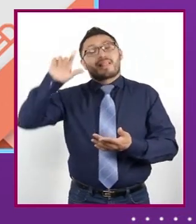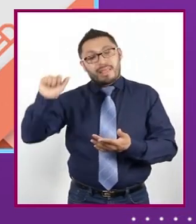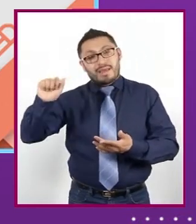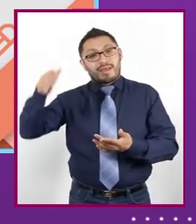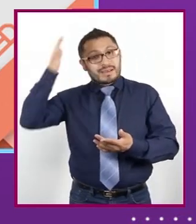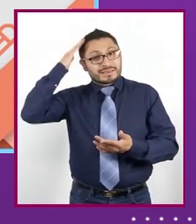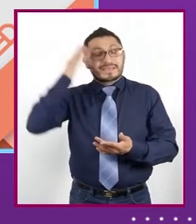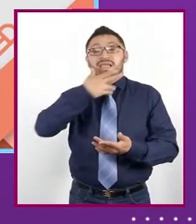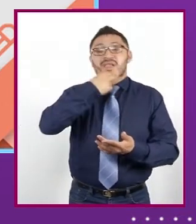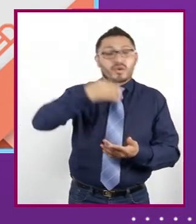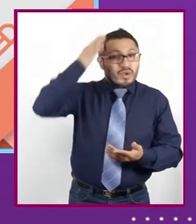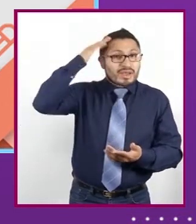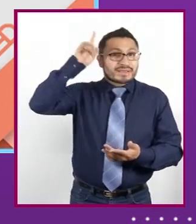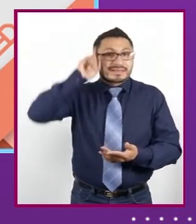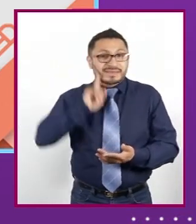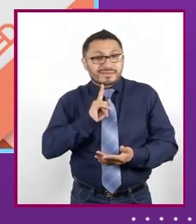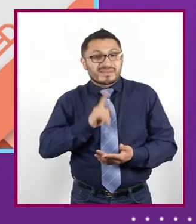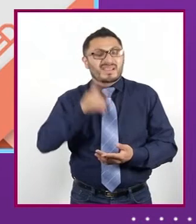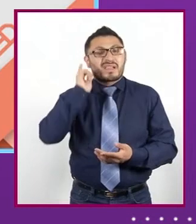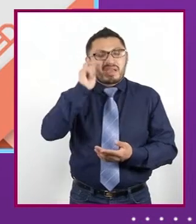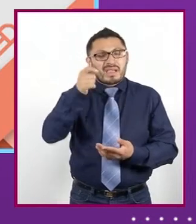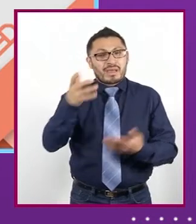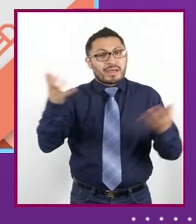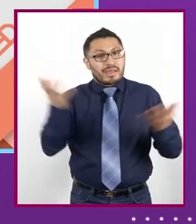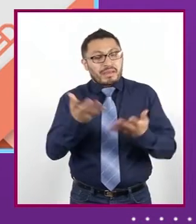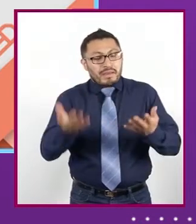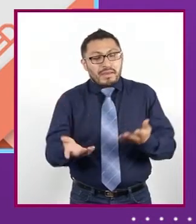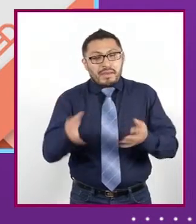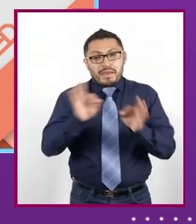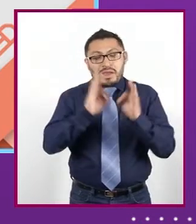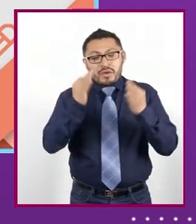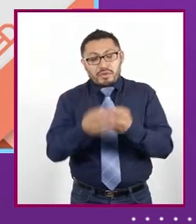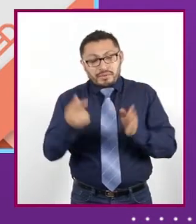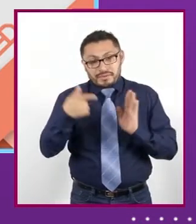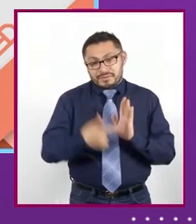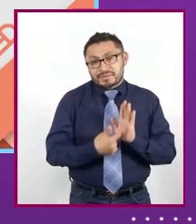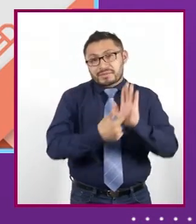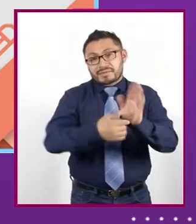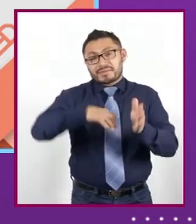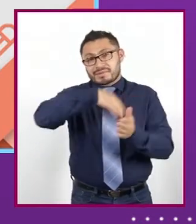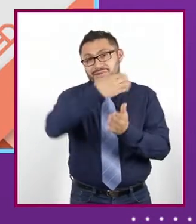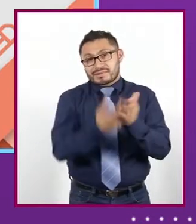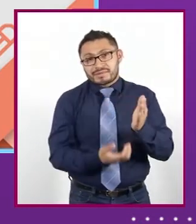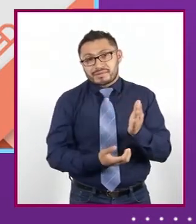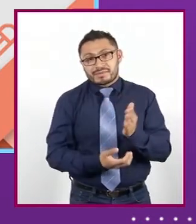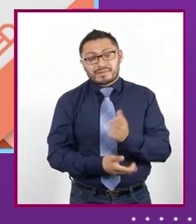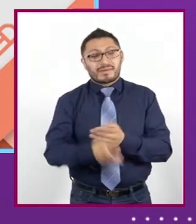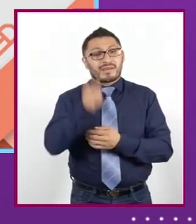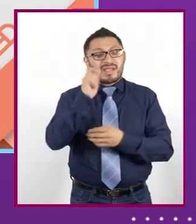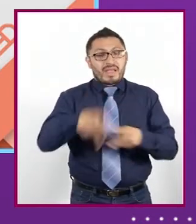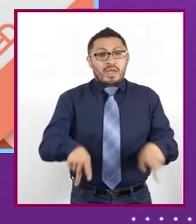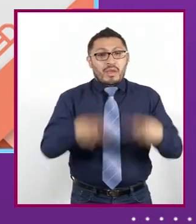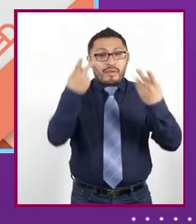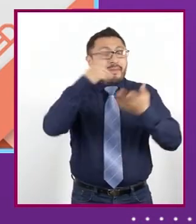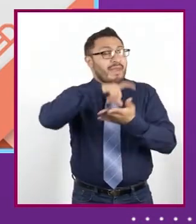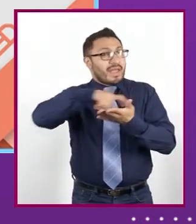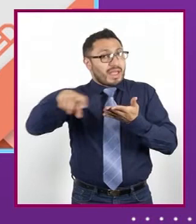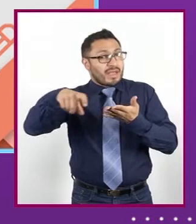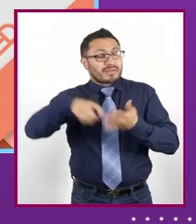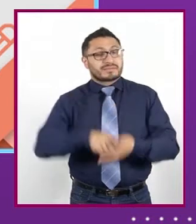señor, señora, lo cual realiza por medio del presente contrato de venta y